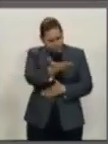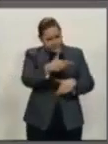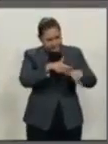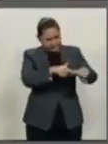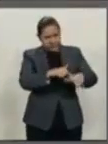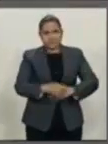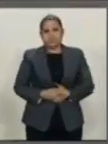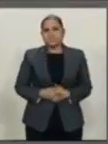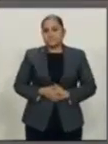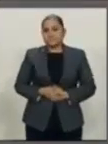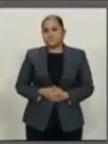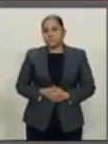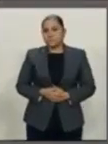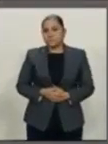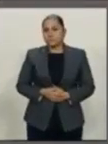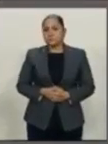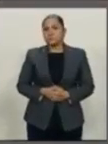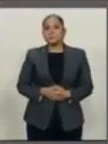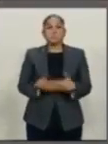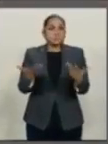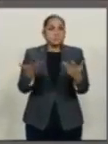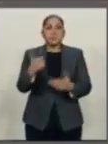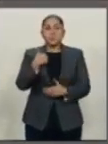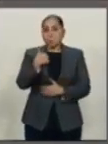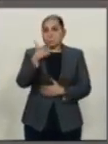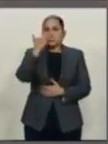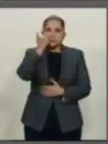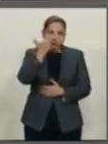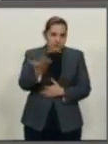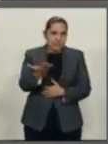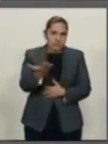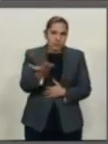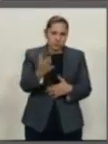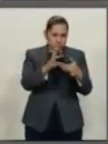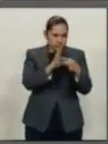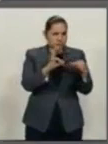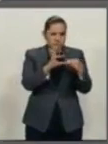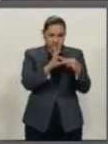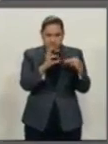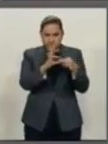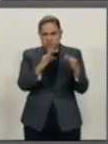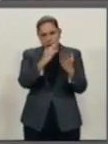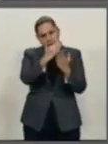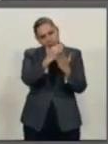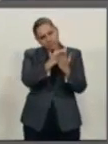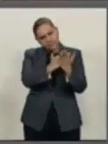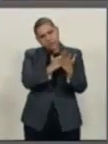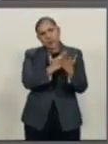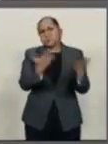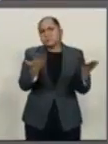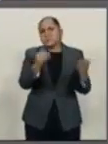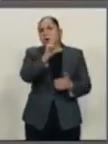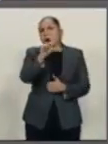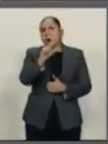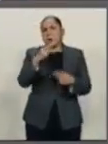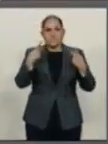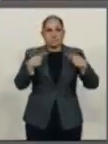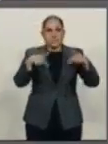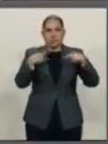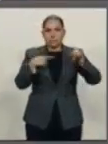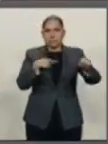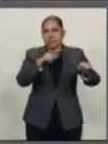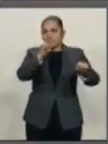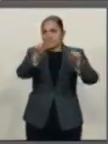Me gustaría incluso hacer algunas referencias grandes personalidades que han